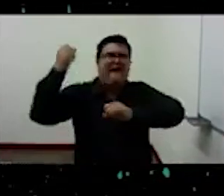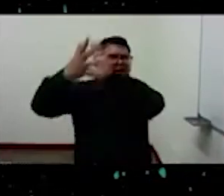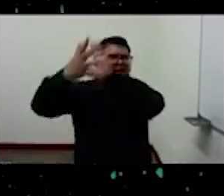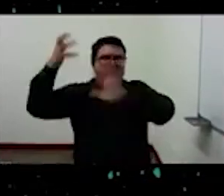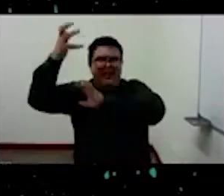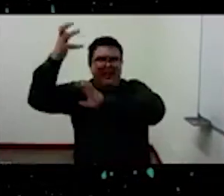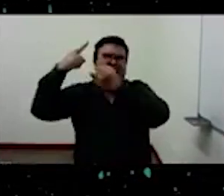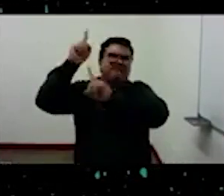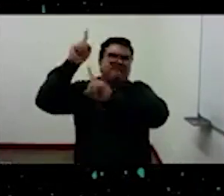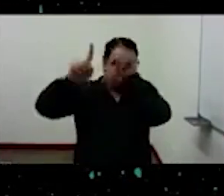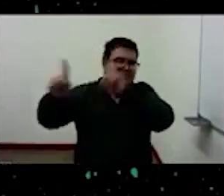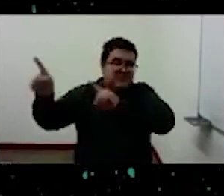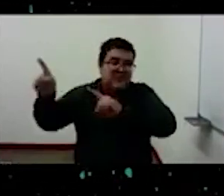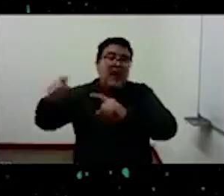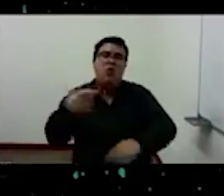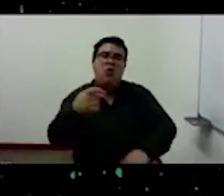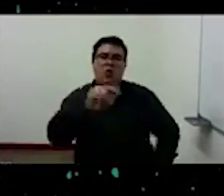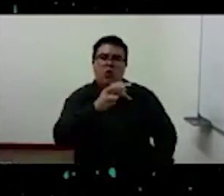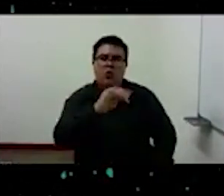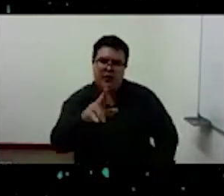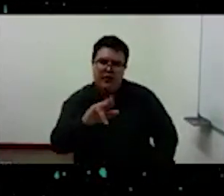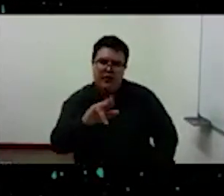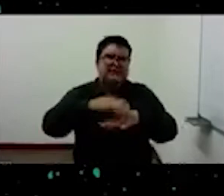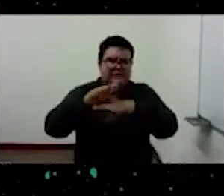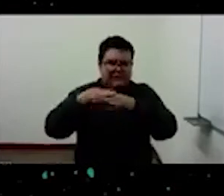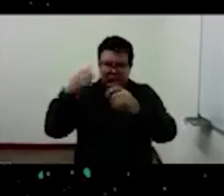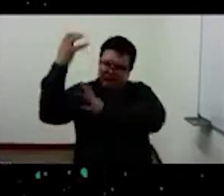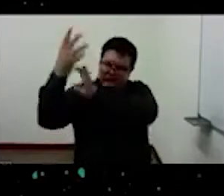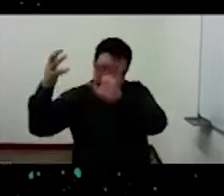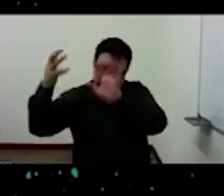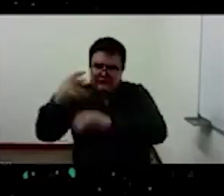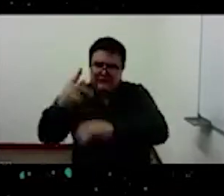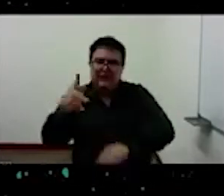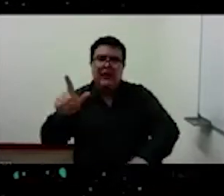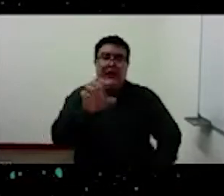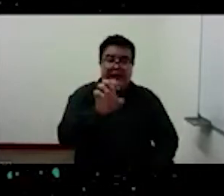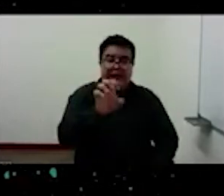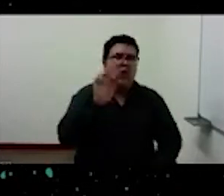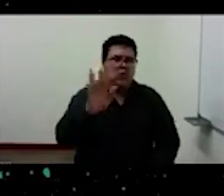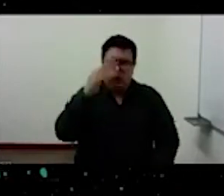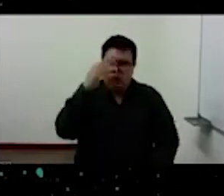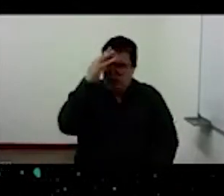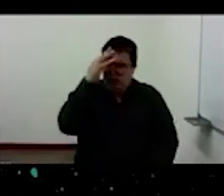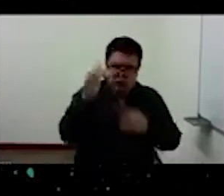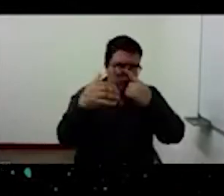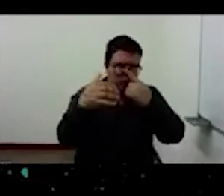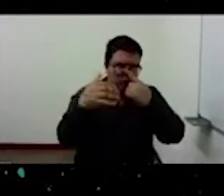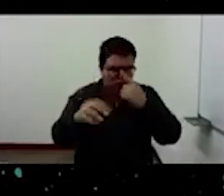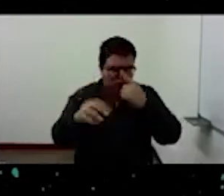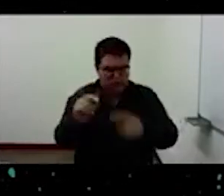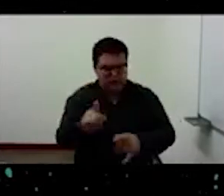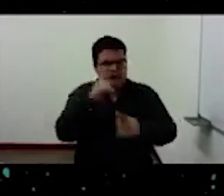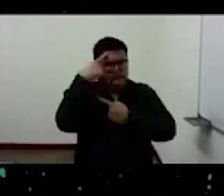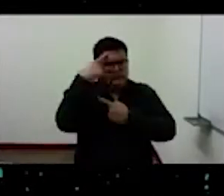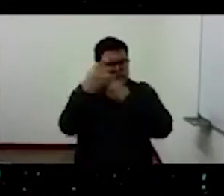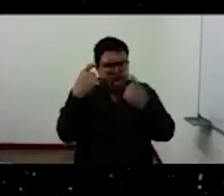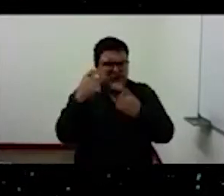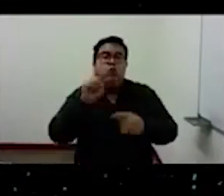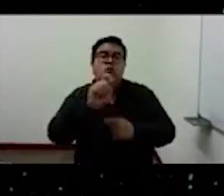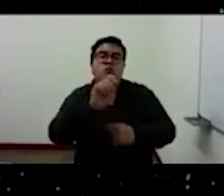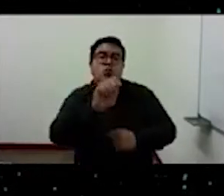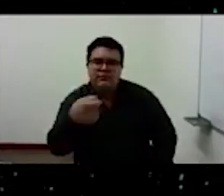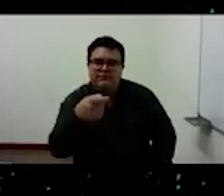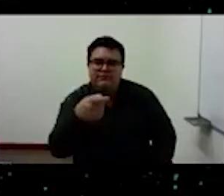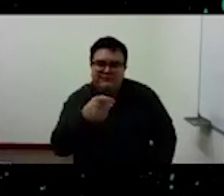Caosmosis, le llama Guattari. Klee, siendo un pintor muy filosófico, lo conceptualiza en el punto gris